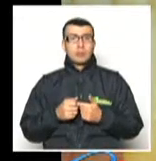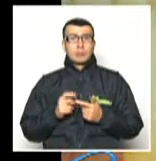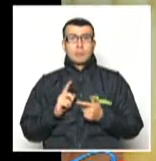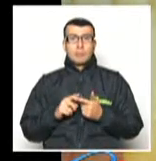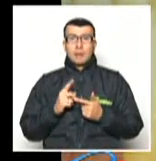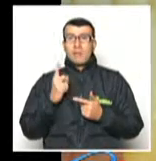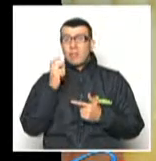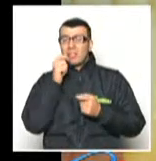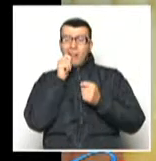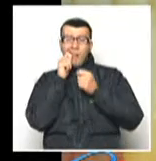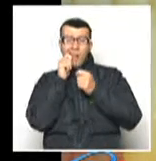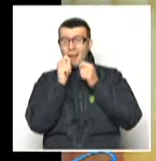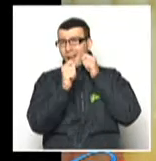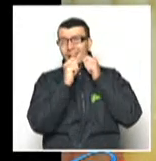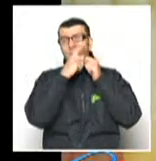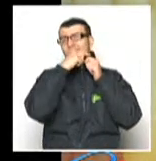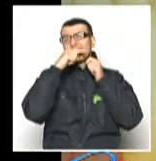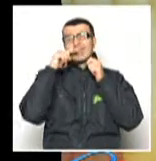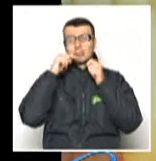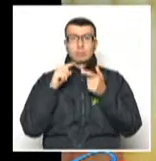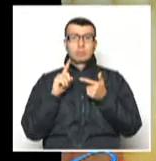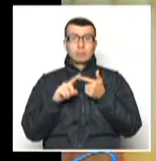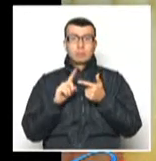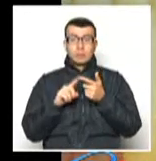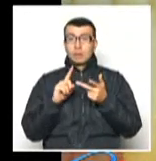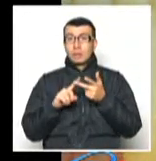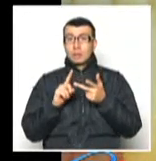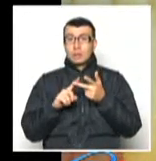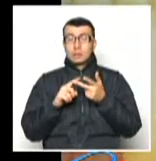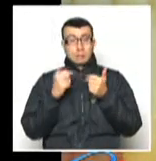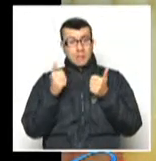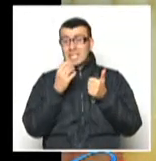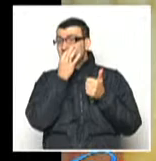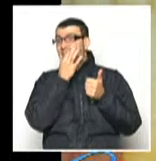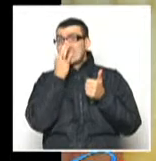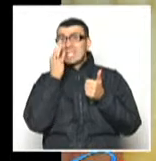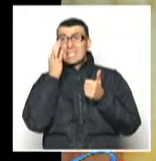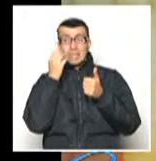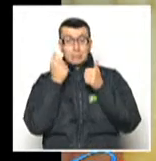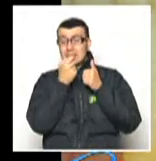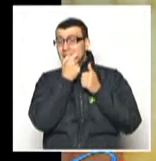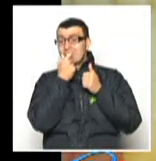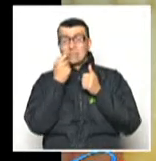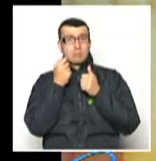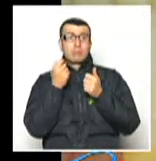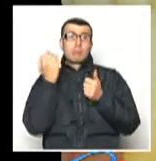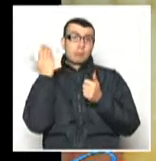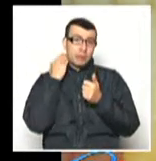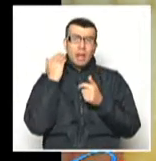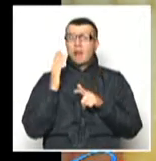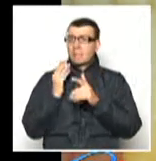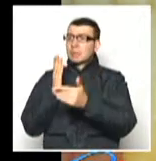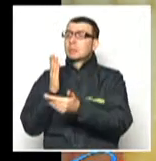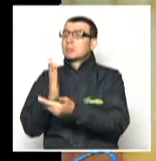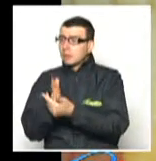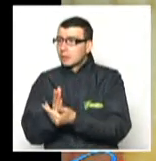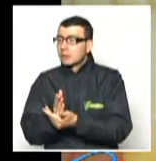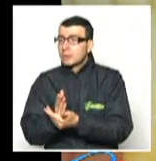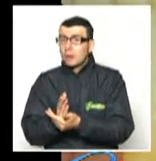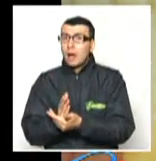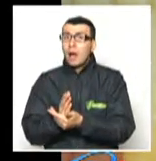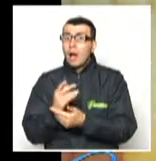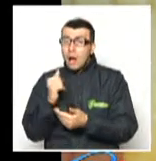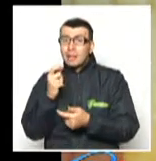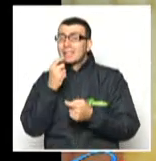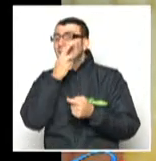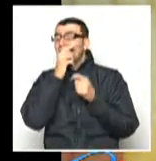mala higiene oral, el no adecuado tratamiento odontológico, porque es que todos accedemos a la consulta de la